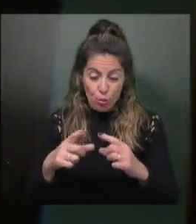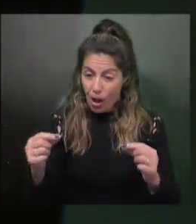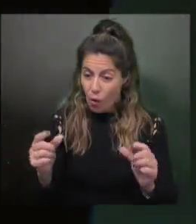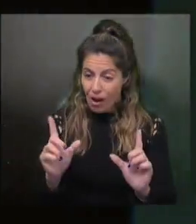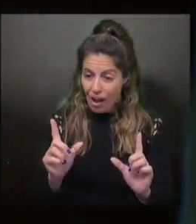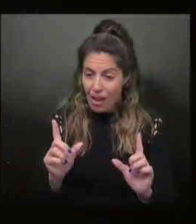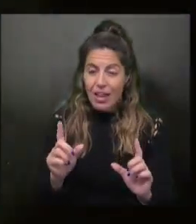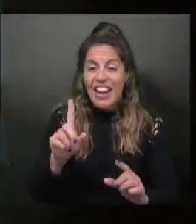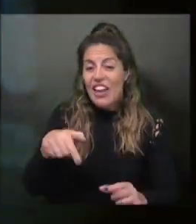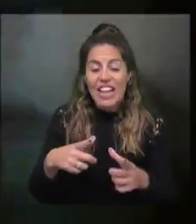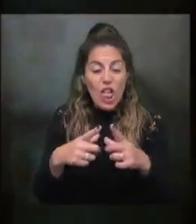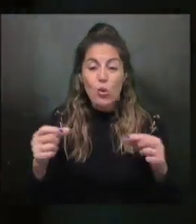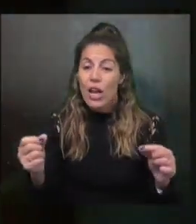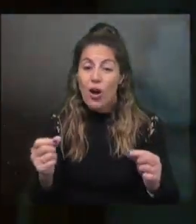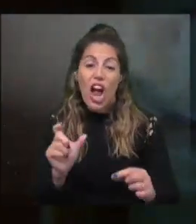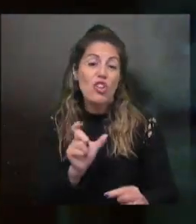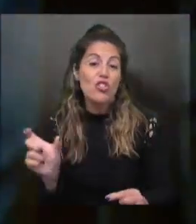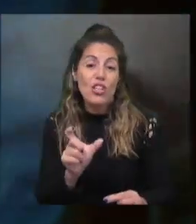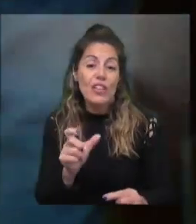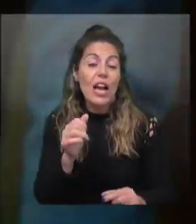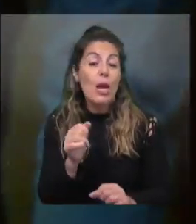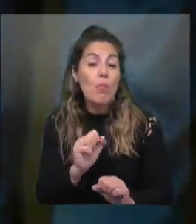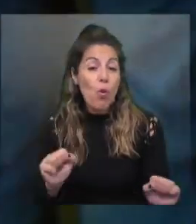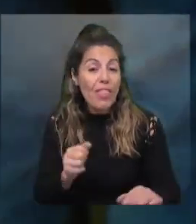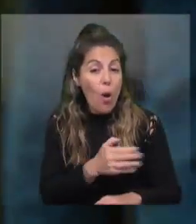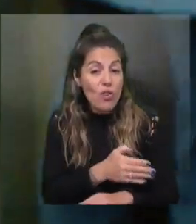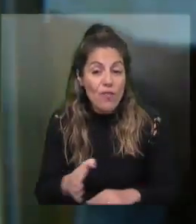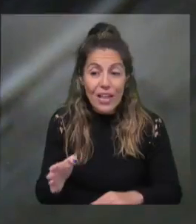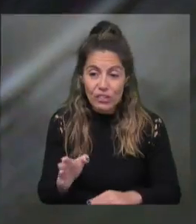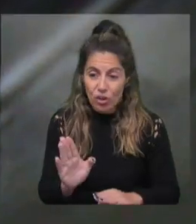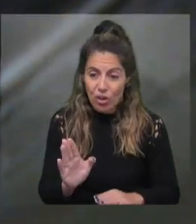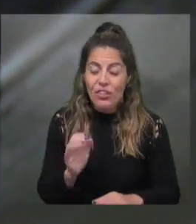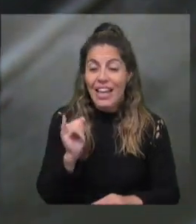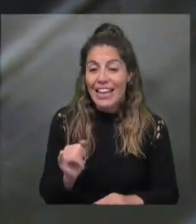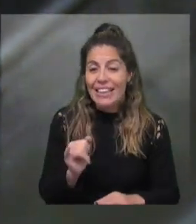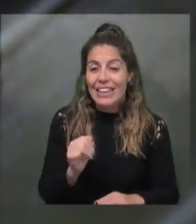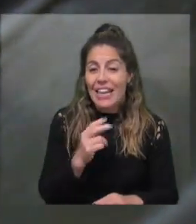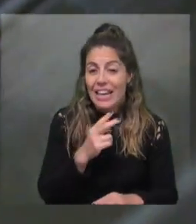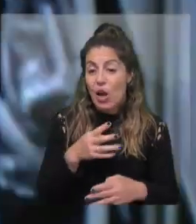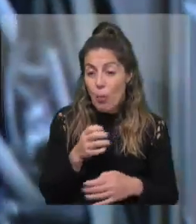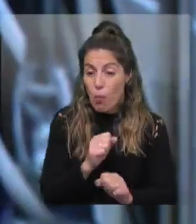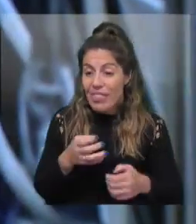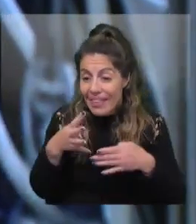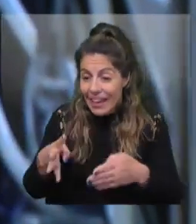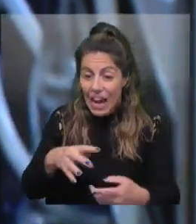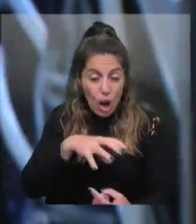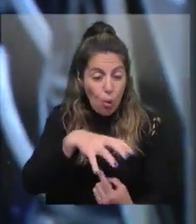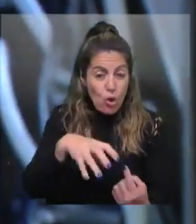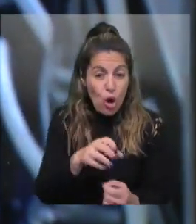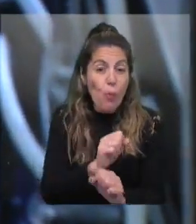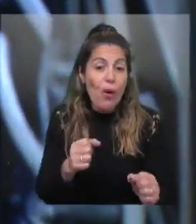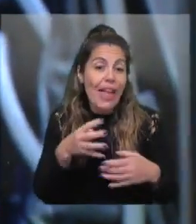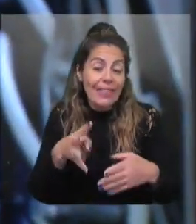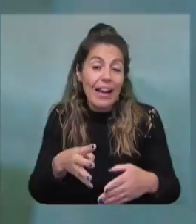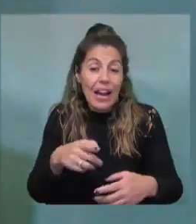sea, que venga de una hoja no quiere decir que no vaya a tener un efecto O sea, así negativo. Como ataca a un hongo, puede atacar a otros que no te